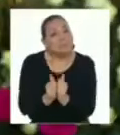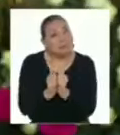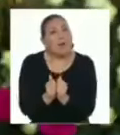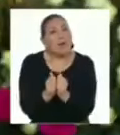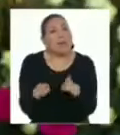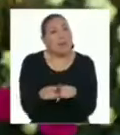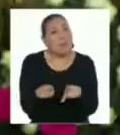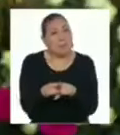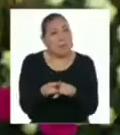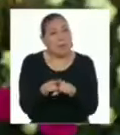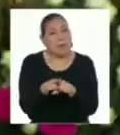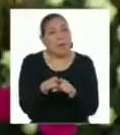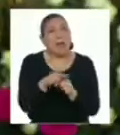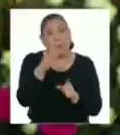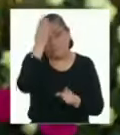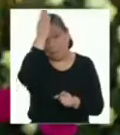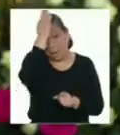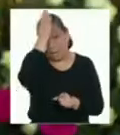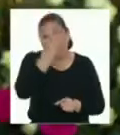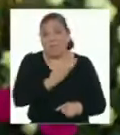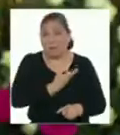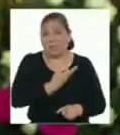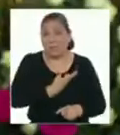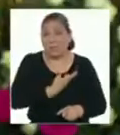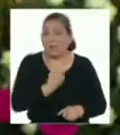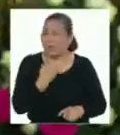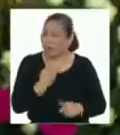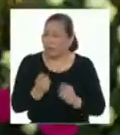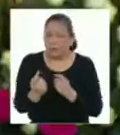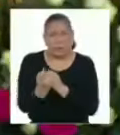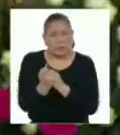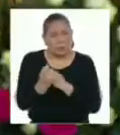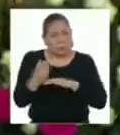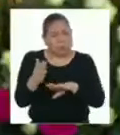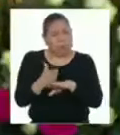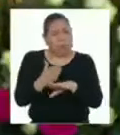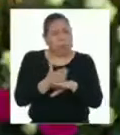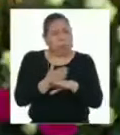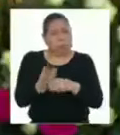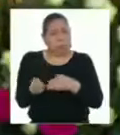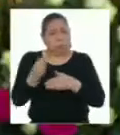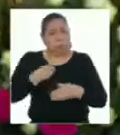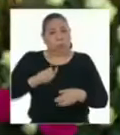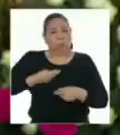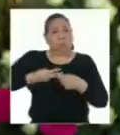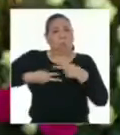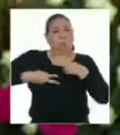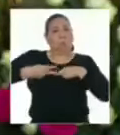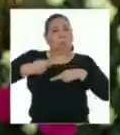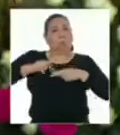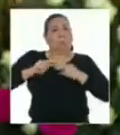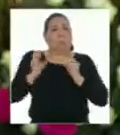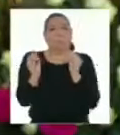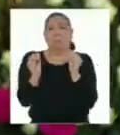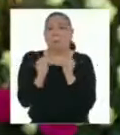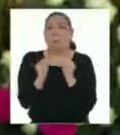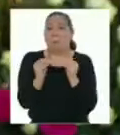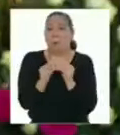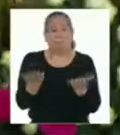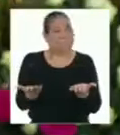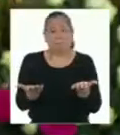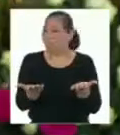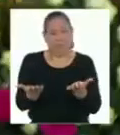Dice también el Santo Padre, el desarrollo no debe orientarse a la acumulación creciente de unos pocos,